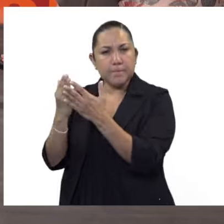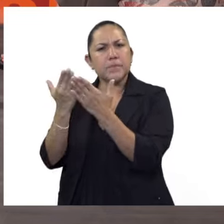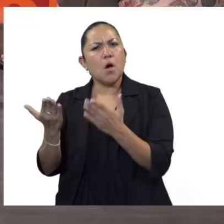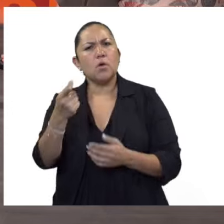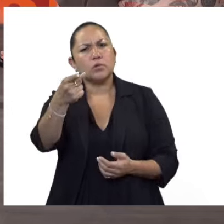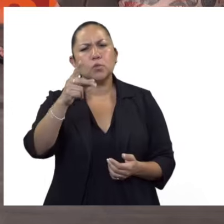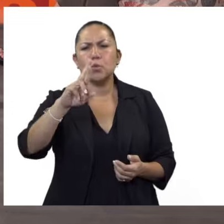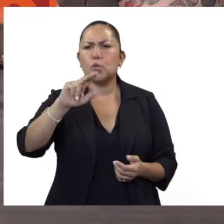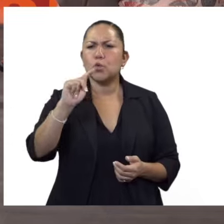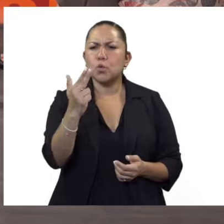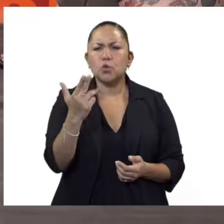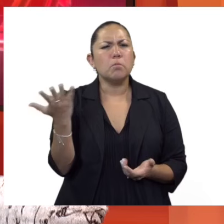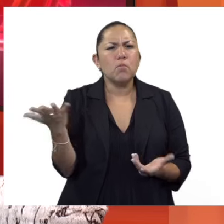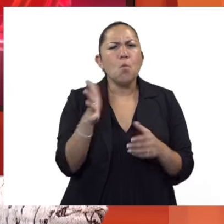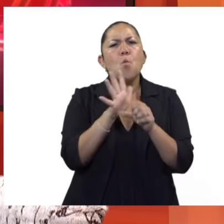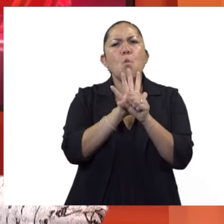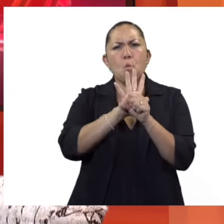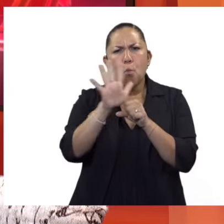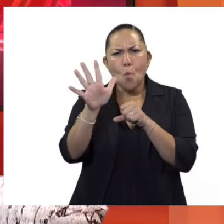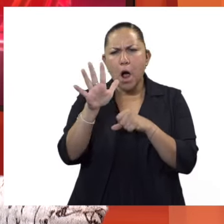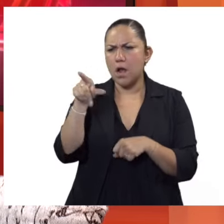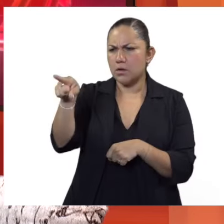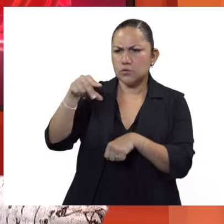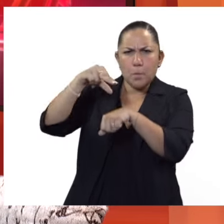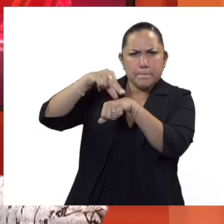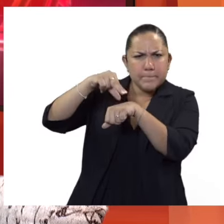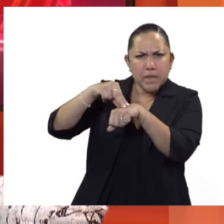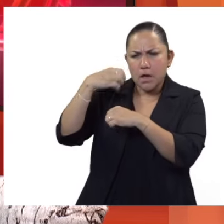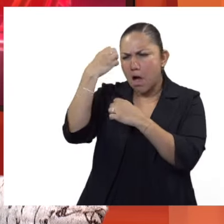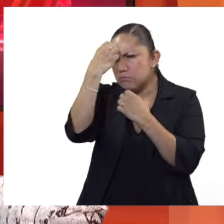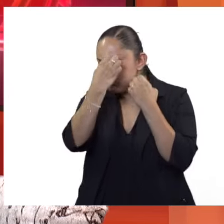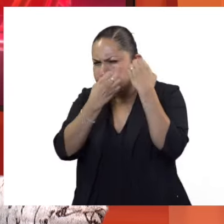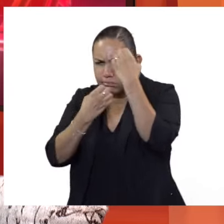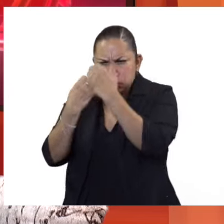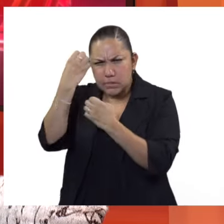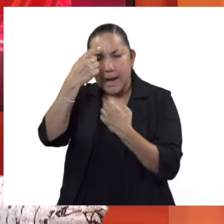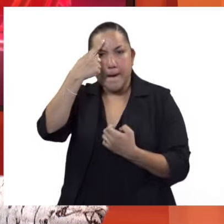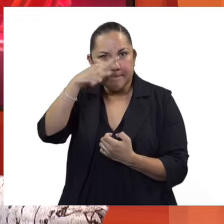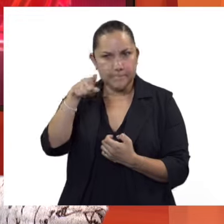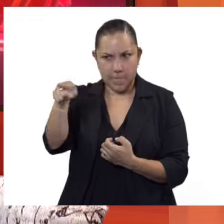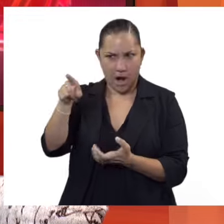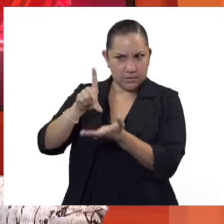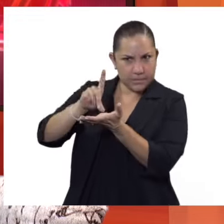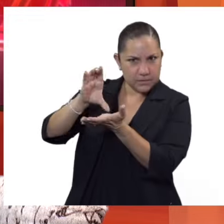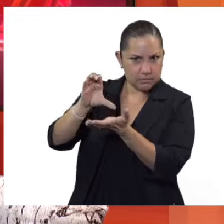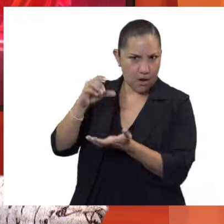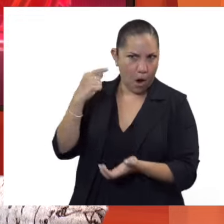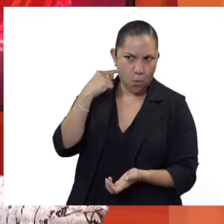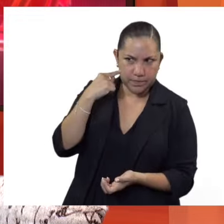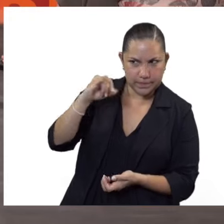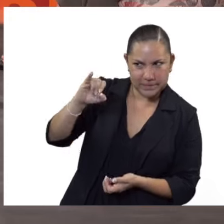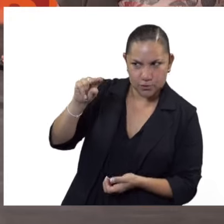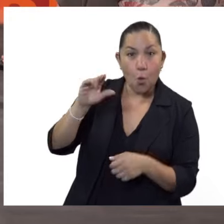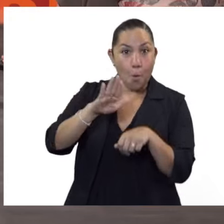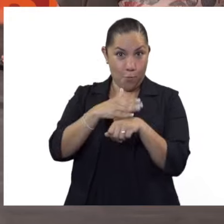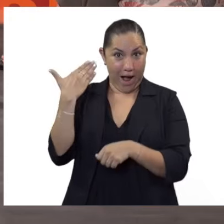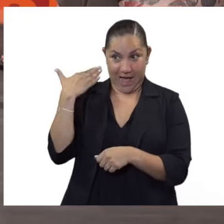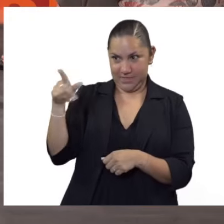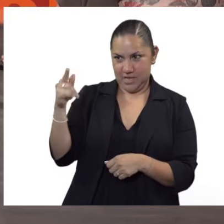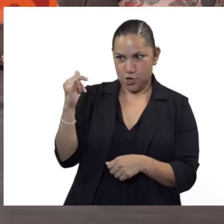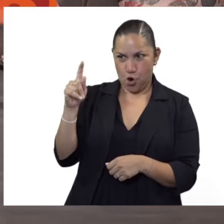Rut Qué tipo de pruebas médicas se pueden hacer para detectar una discapacidad auditiva porque lo que yo lozo fue una